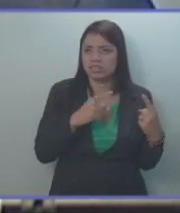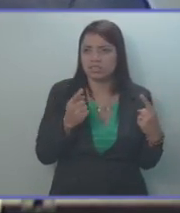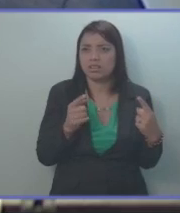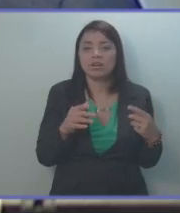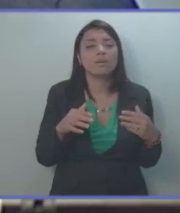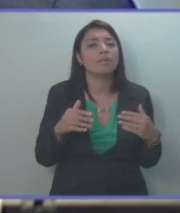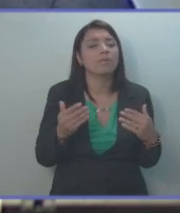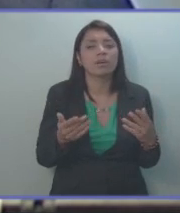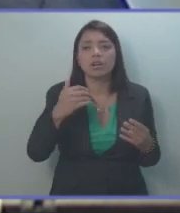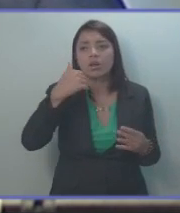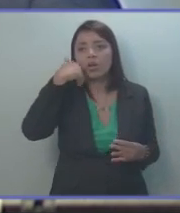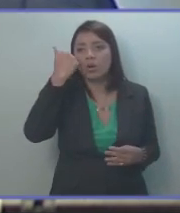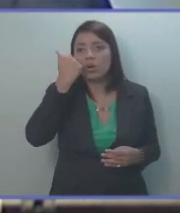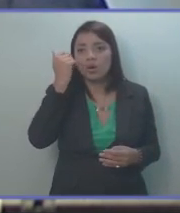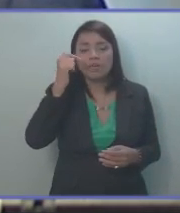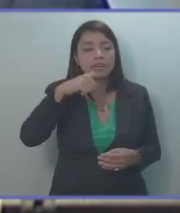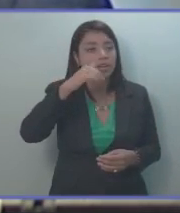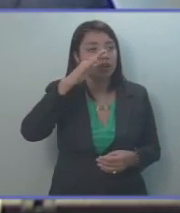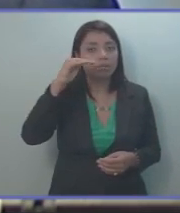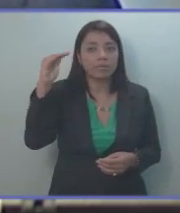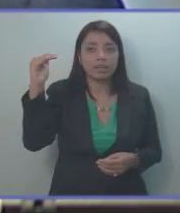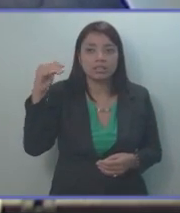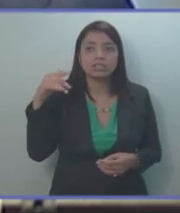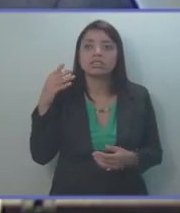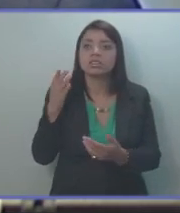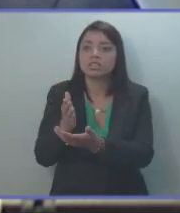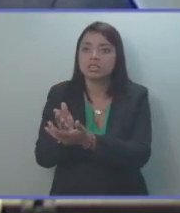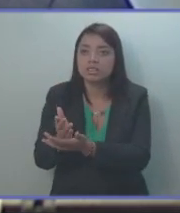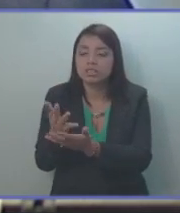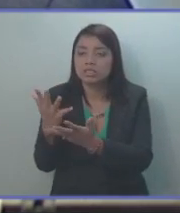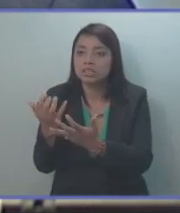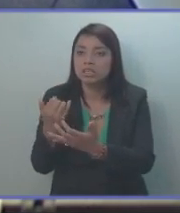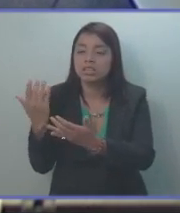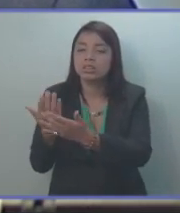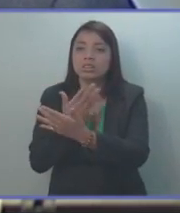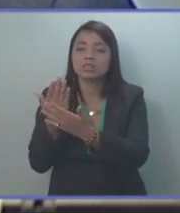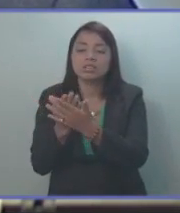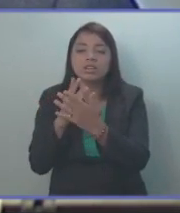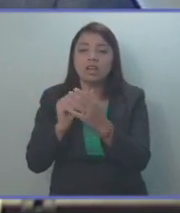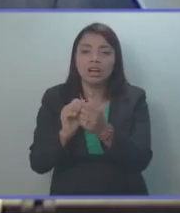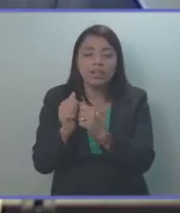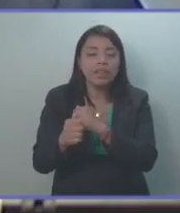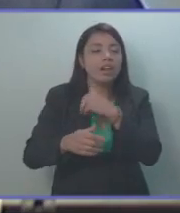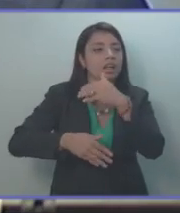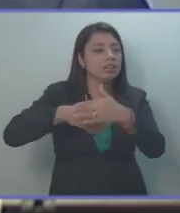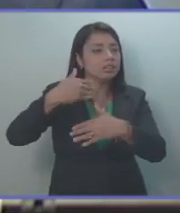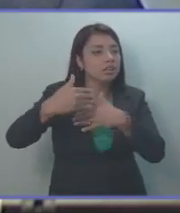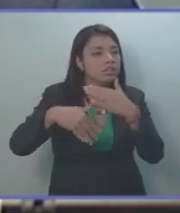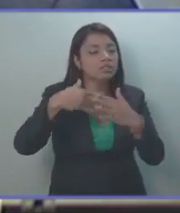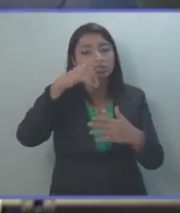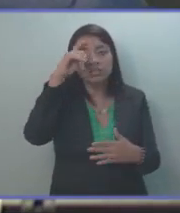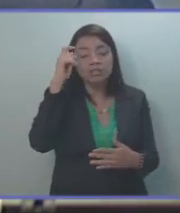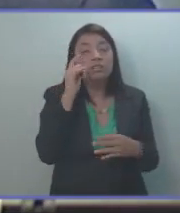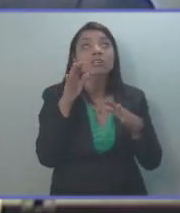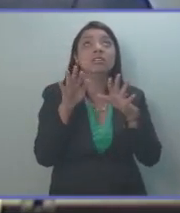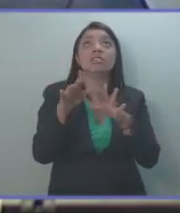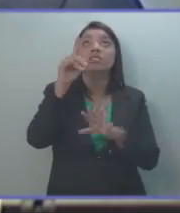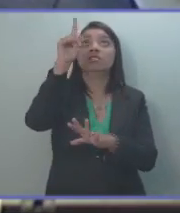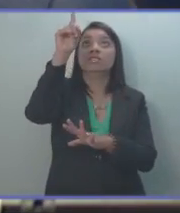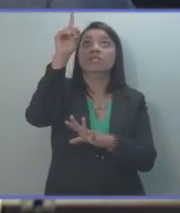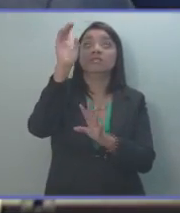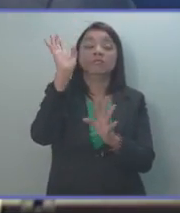los jóvenes en este país andan tocando puertas para salir adelante. Gracias a Dios y a la